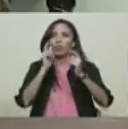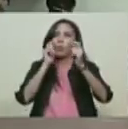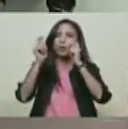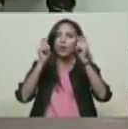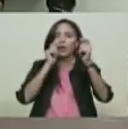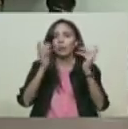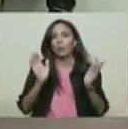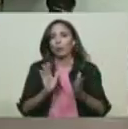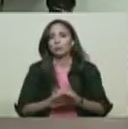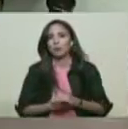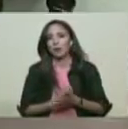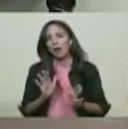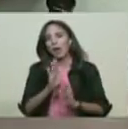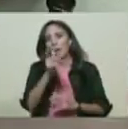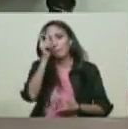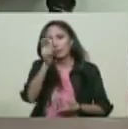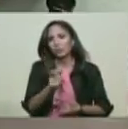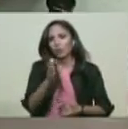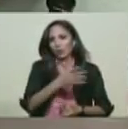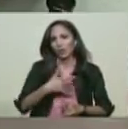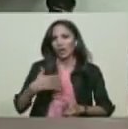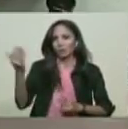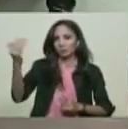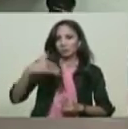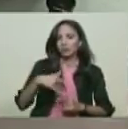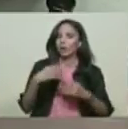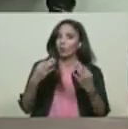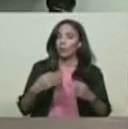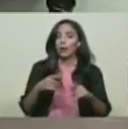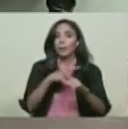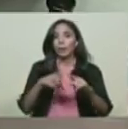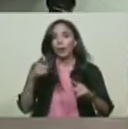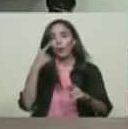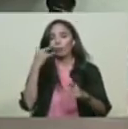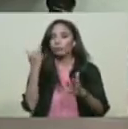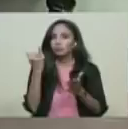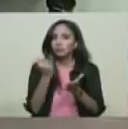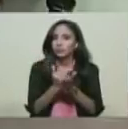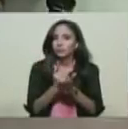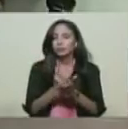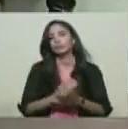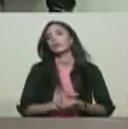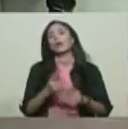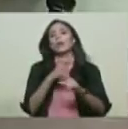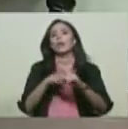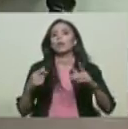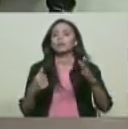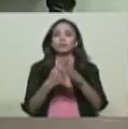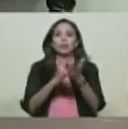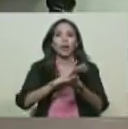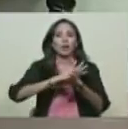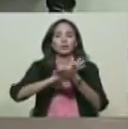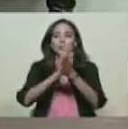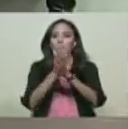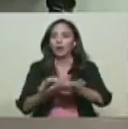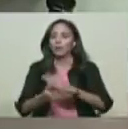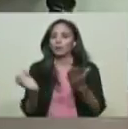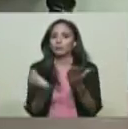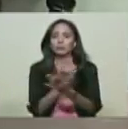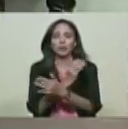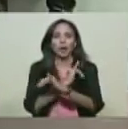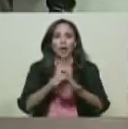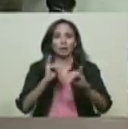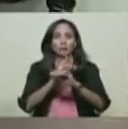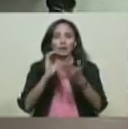vías seguras. Y le demos un golpe a las mafias que le dañan la economía a